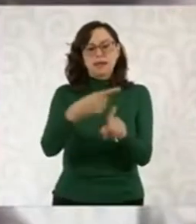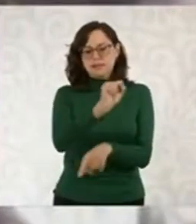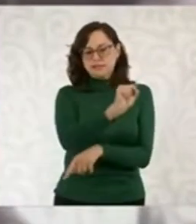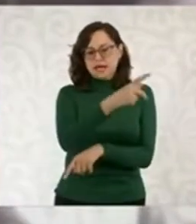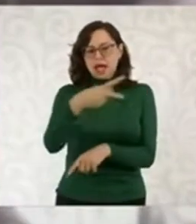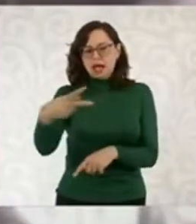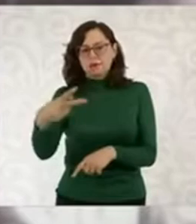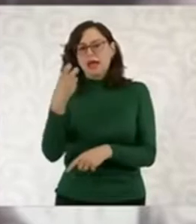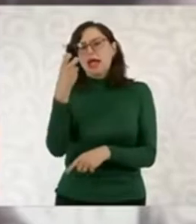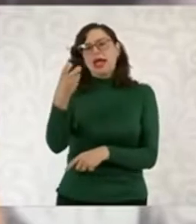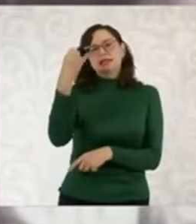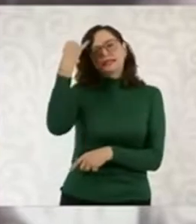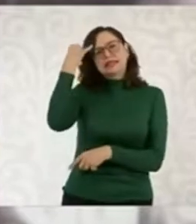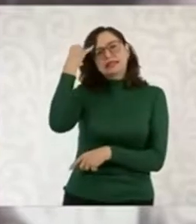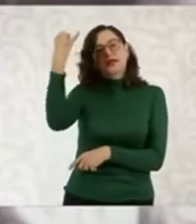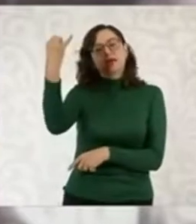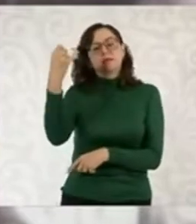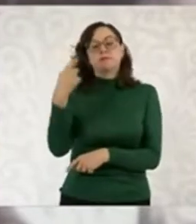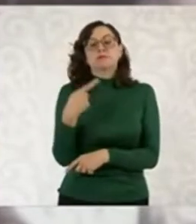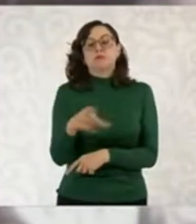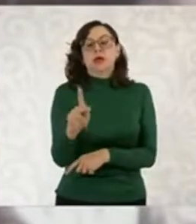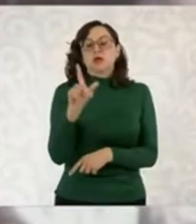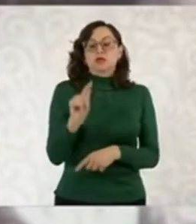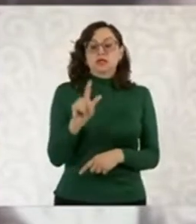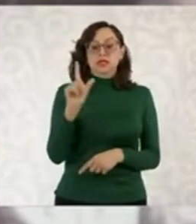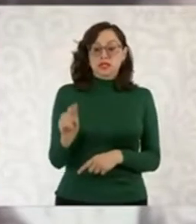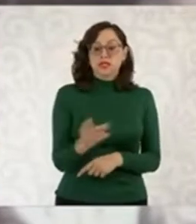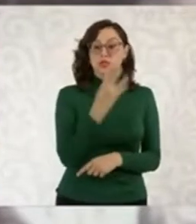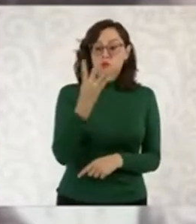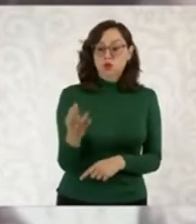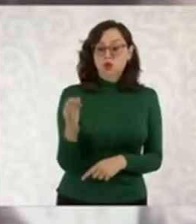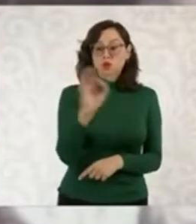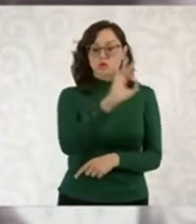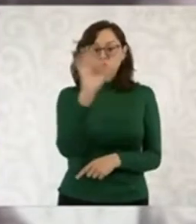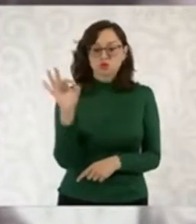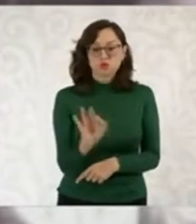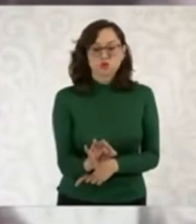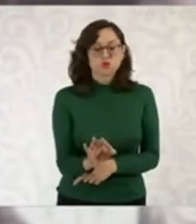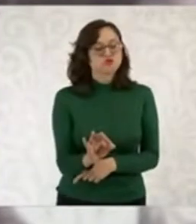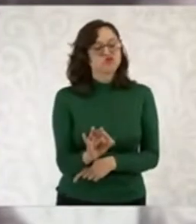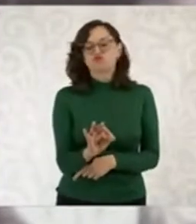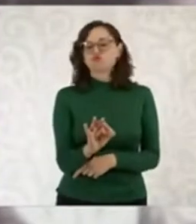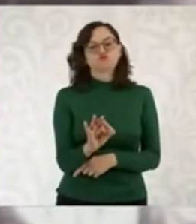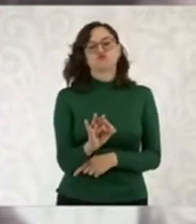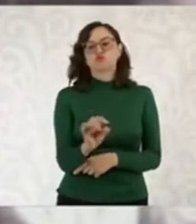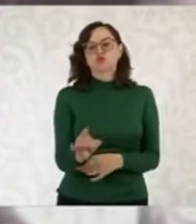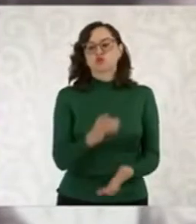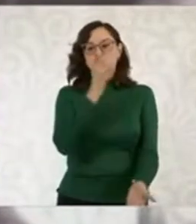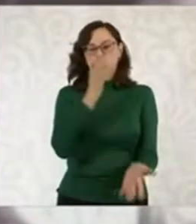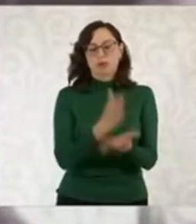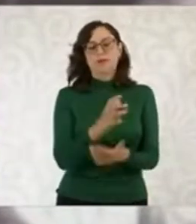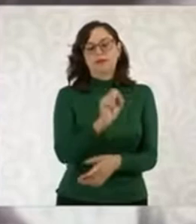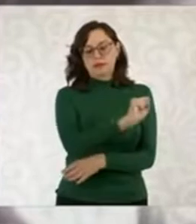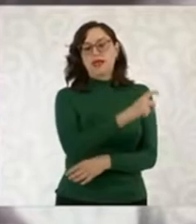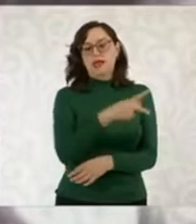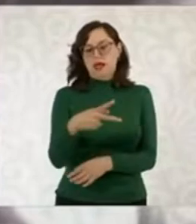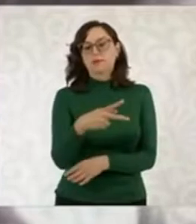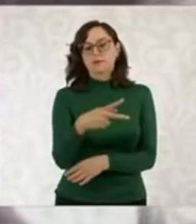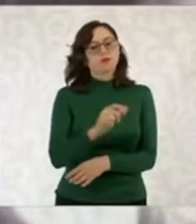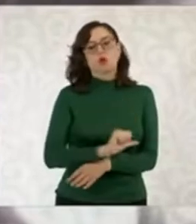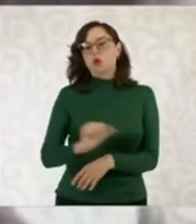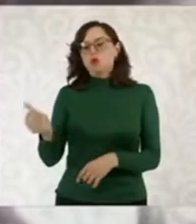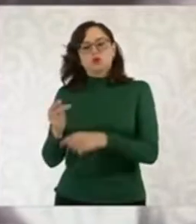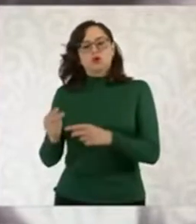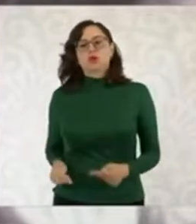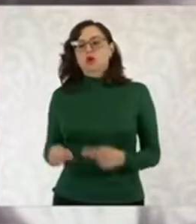estamos viendo es que 74% de las personas es probable que solamente se dediquen al trabajo